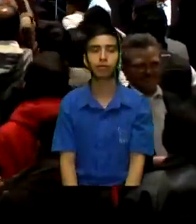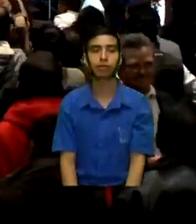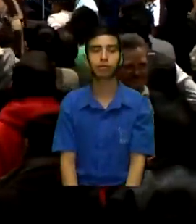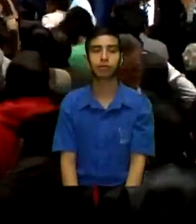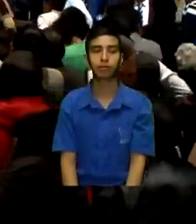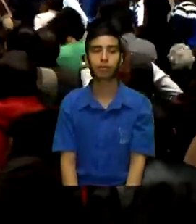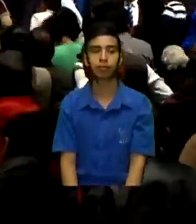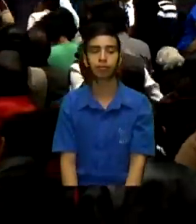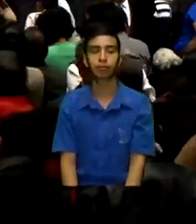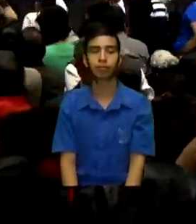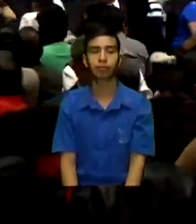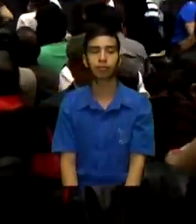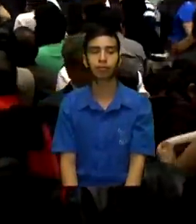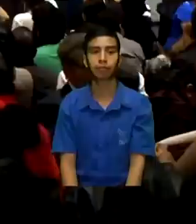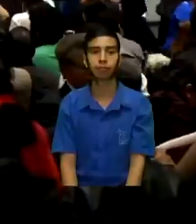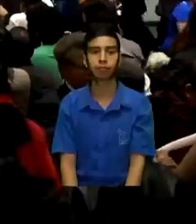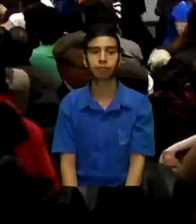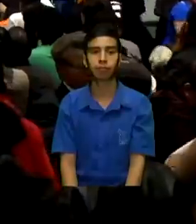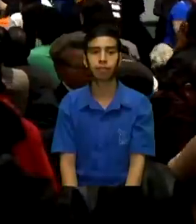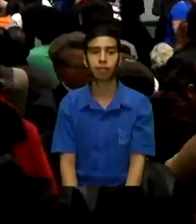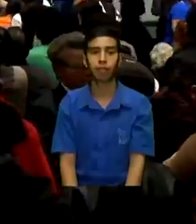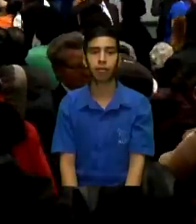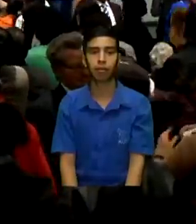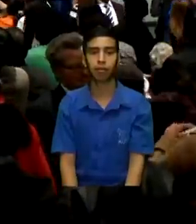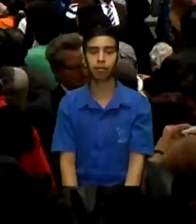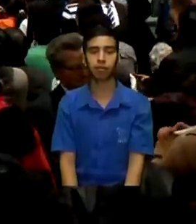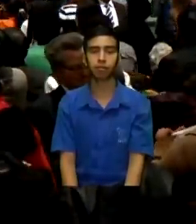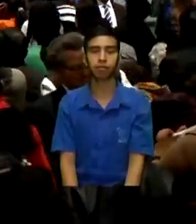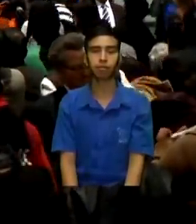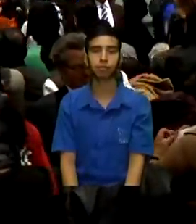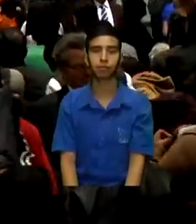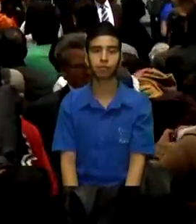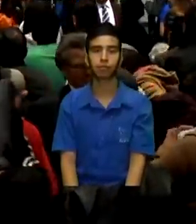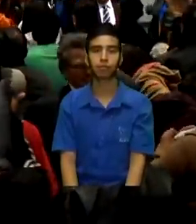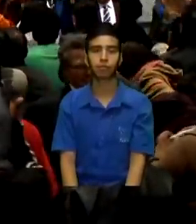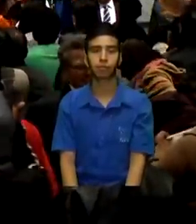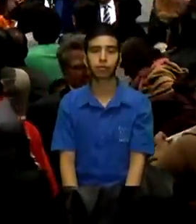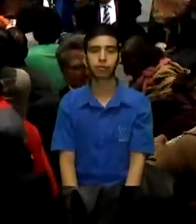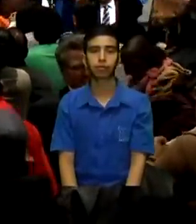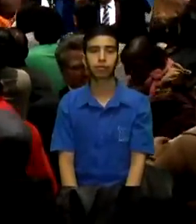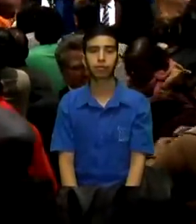Si me ayuda. Vamos a orar.